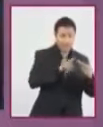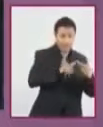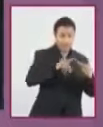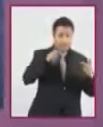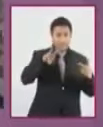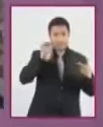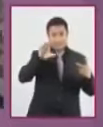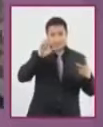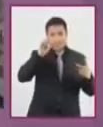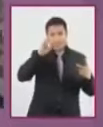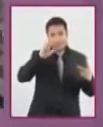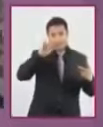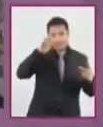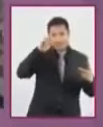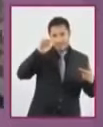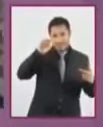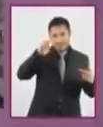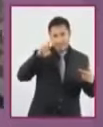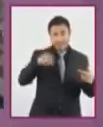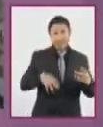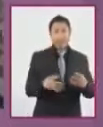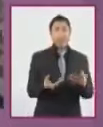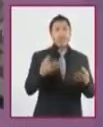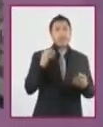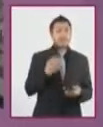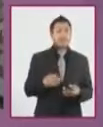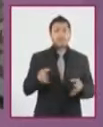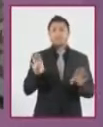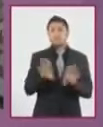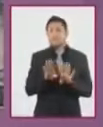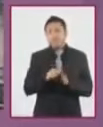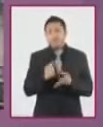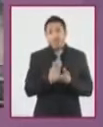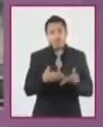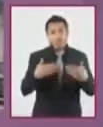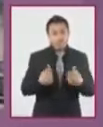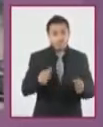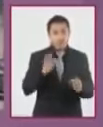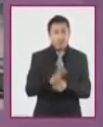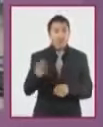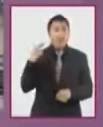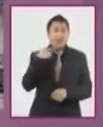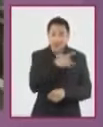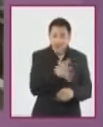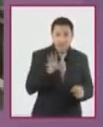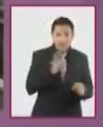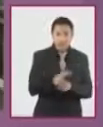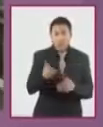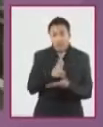que proporciona a la vez la rapidez, la dirección y el sentido de un movimiento.